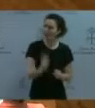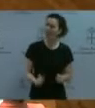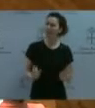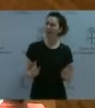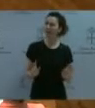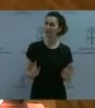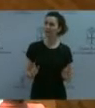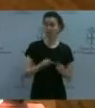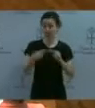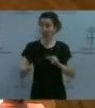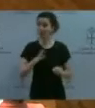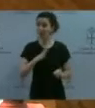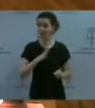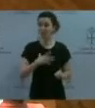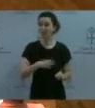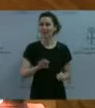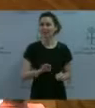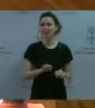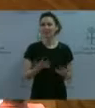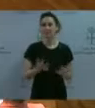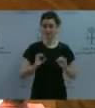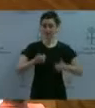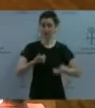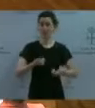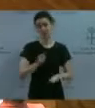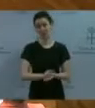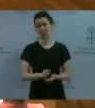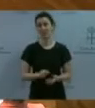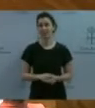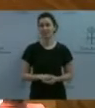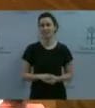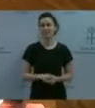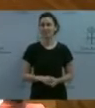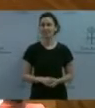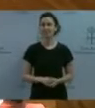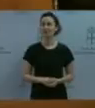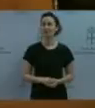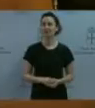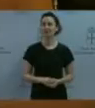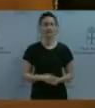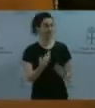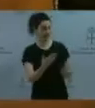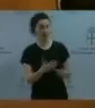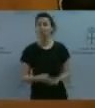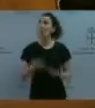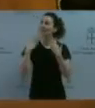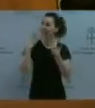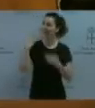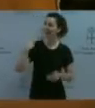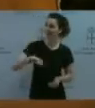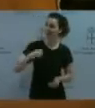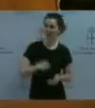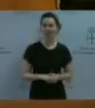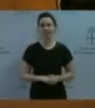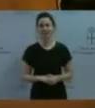53 empiezo otra vez, no hay problema. Muchas gracias, señor Palacios. Sí. Muchas gracias, señor presidente. La reforma del reglamento